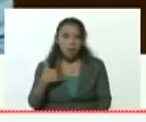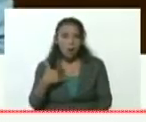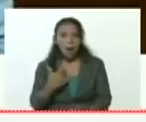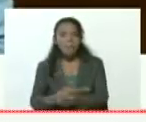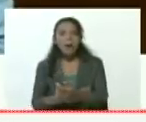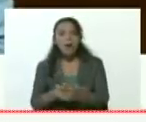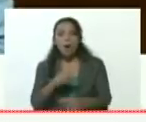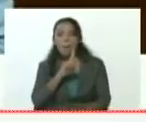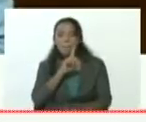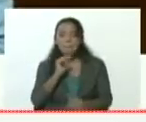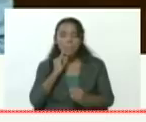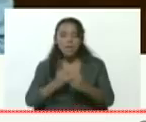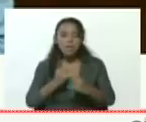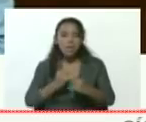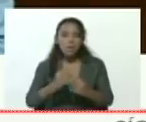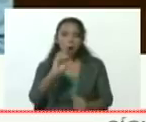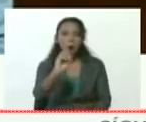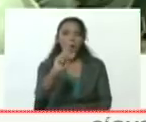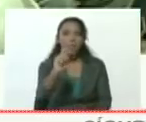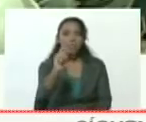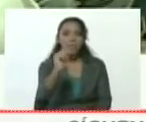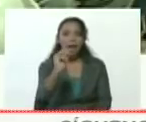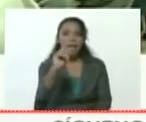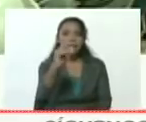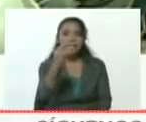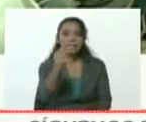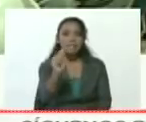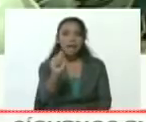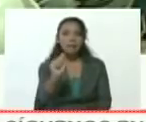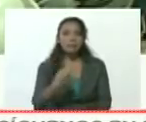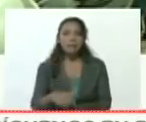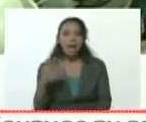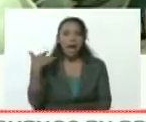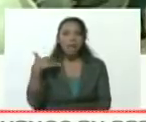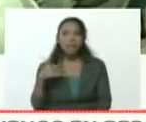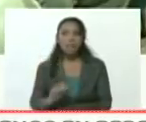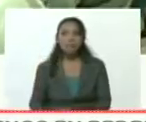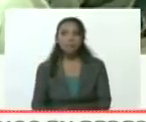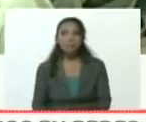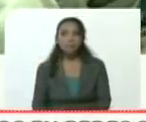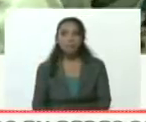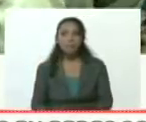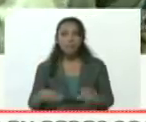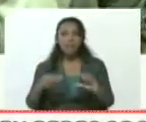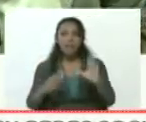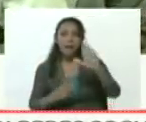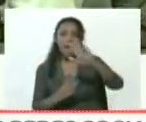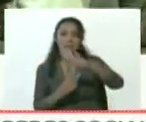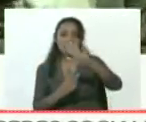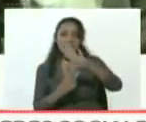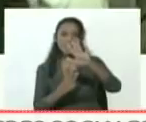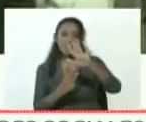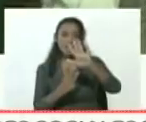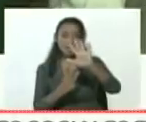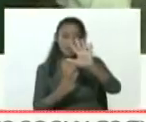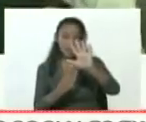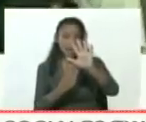era director del INSES en ese momento. Y había un general